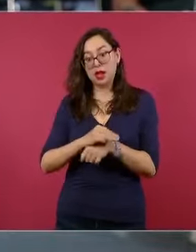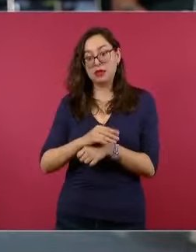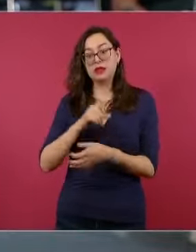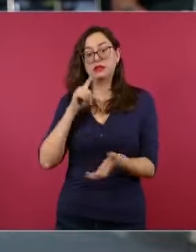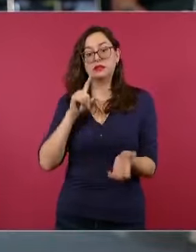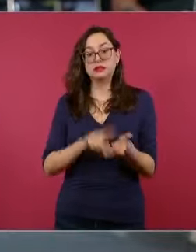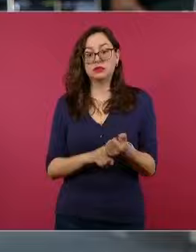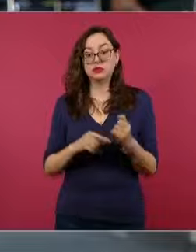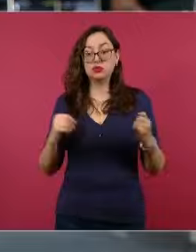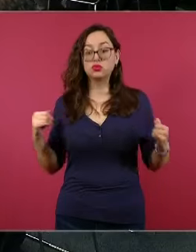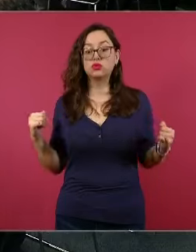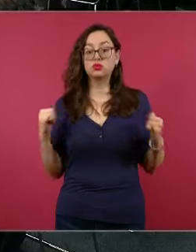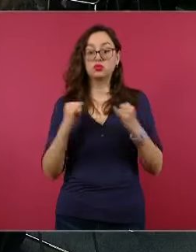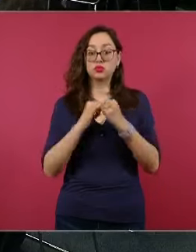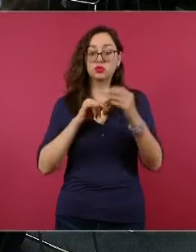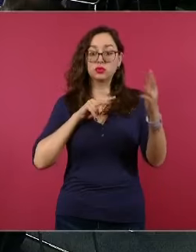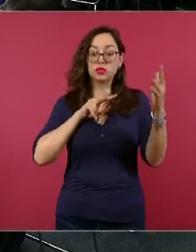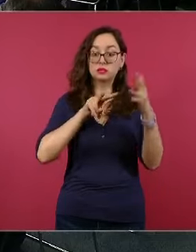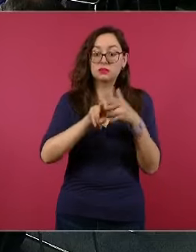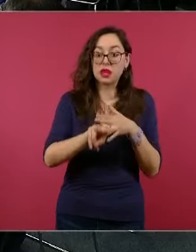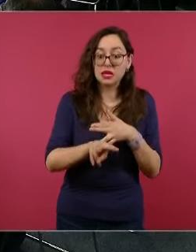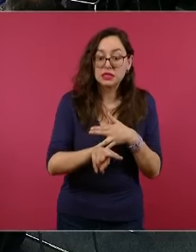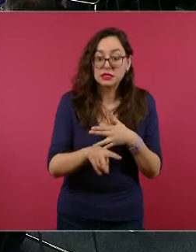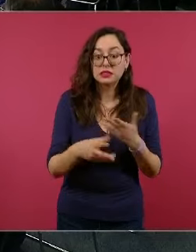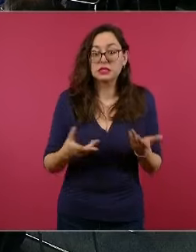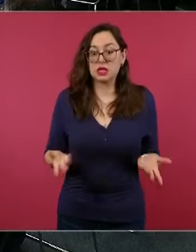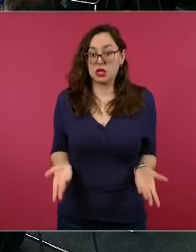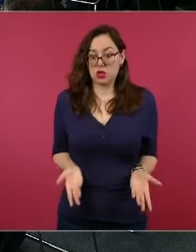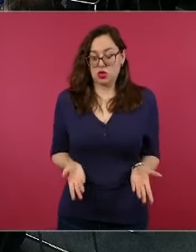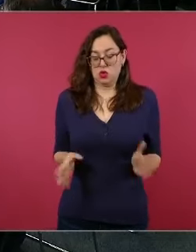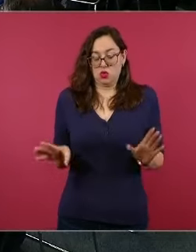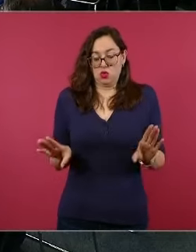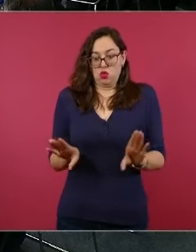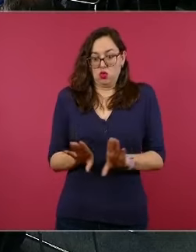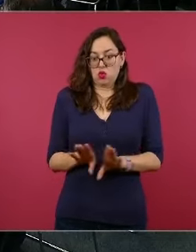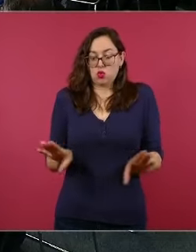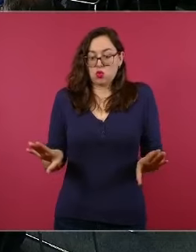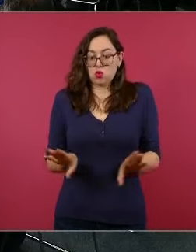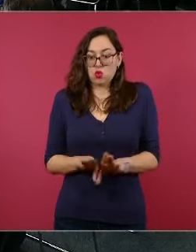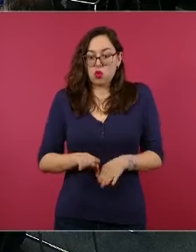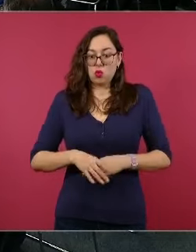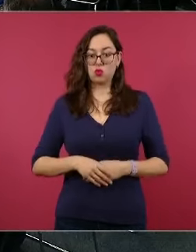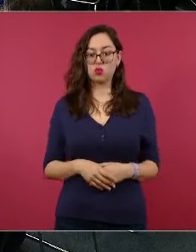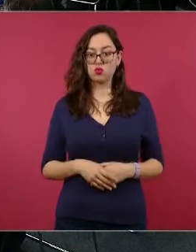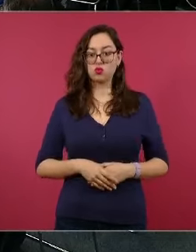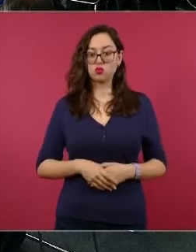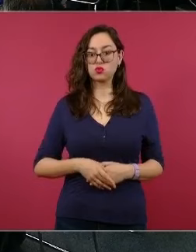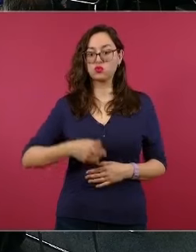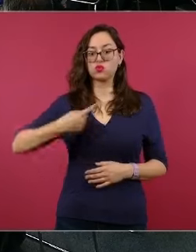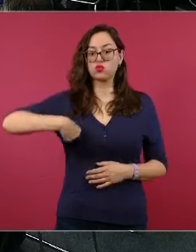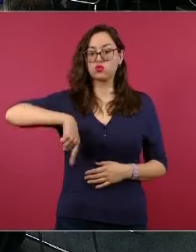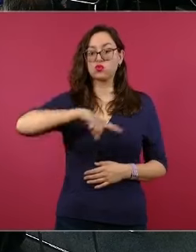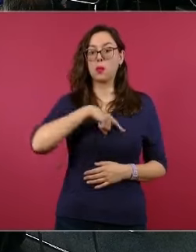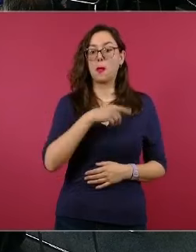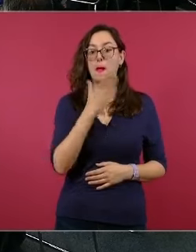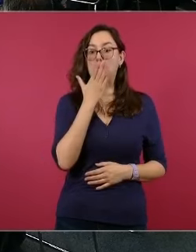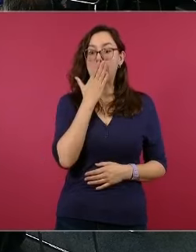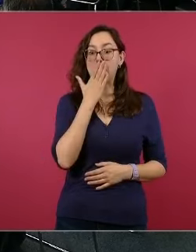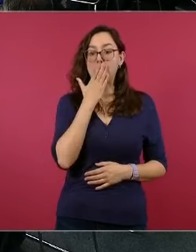transparencia presidente sabe lo que es eso la impotencia que le da los honores saber que en el